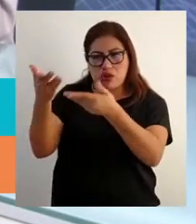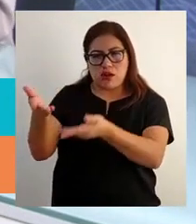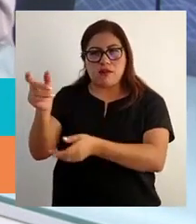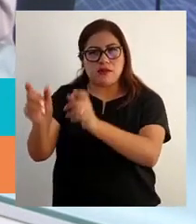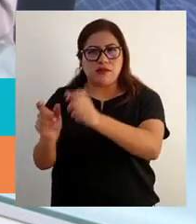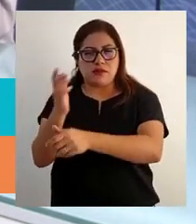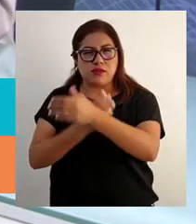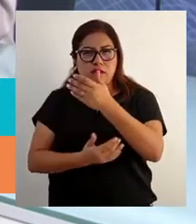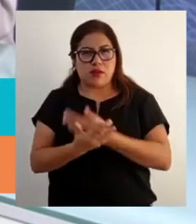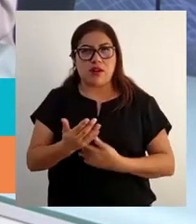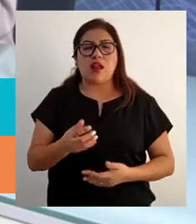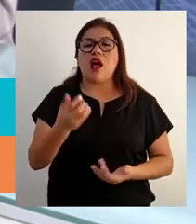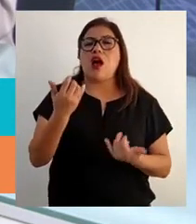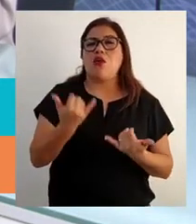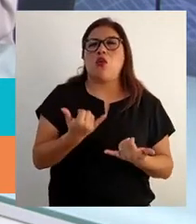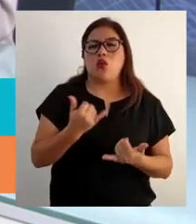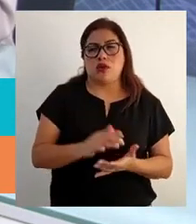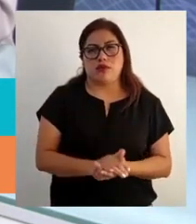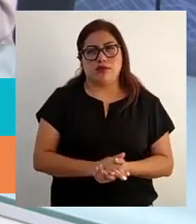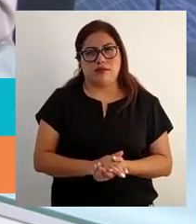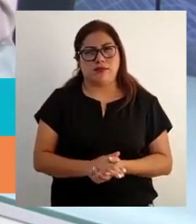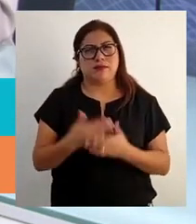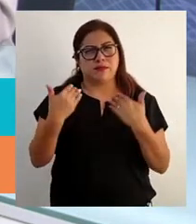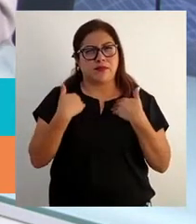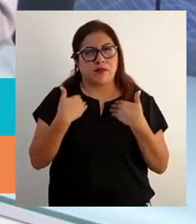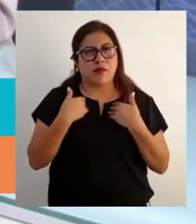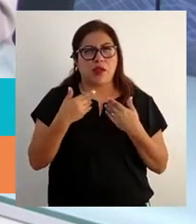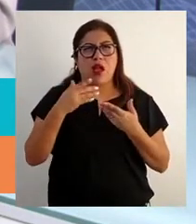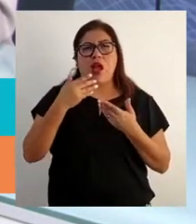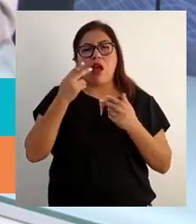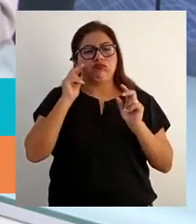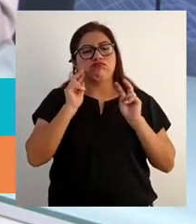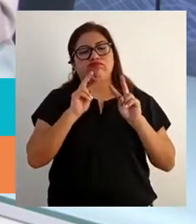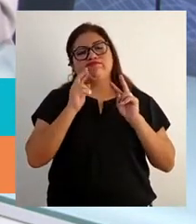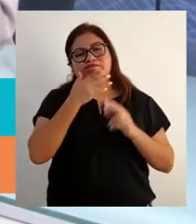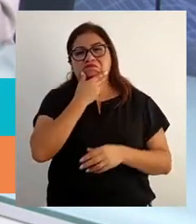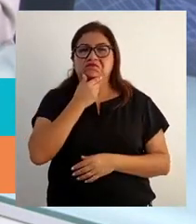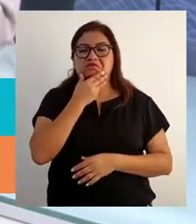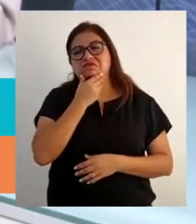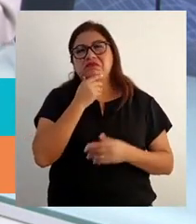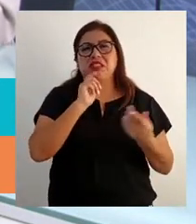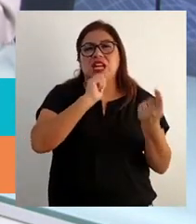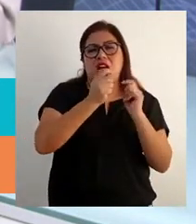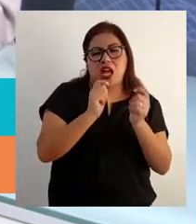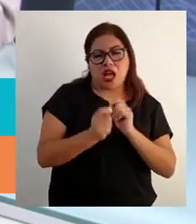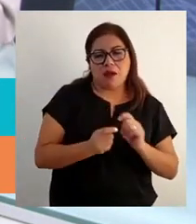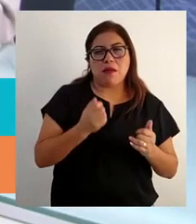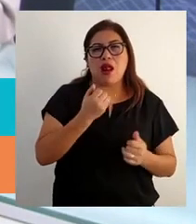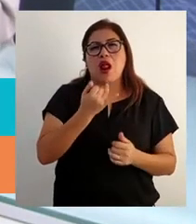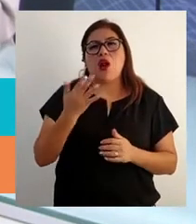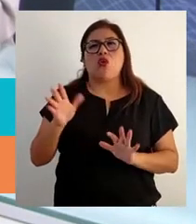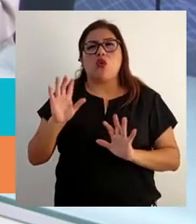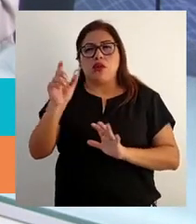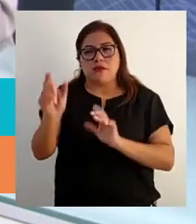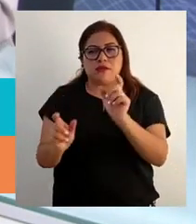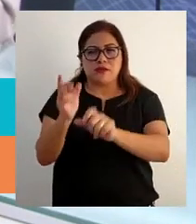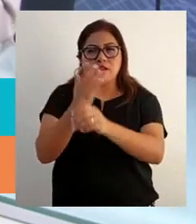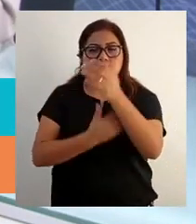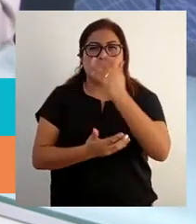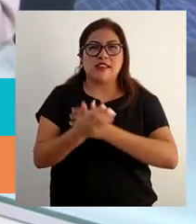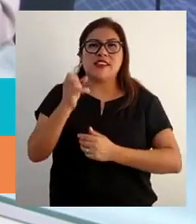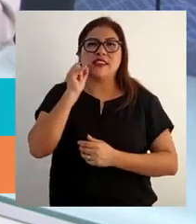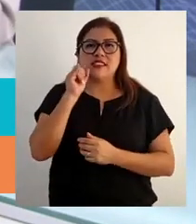¿se contempla alguna modificación para que una persona con discapacidad que quiera litigar